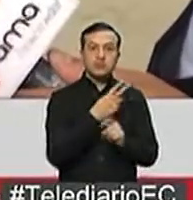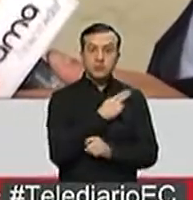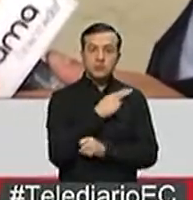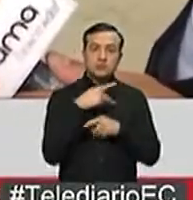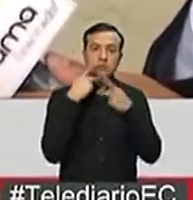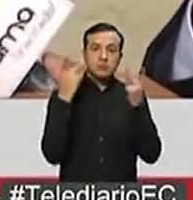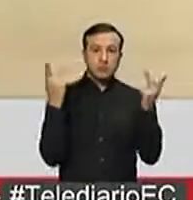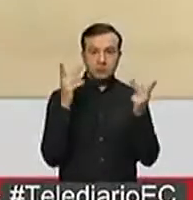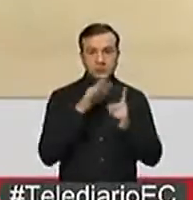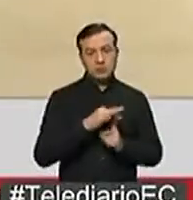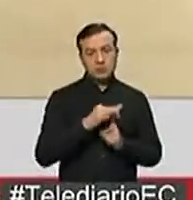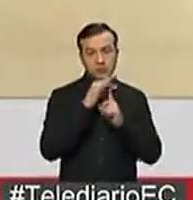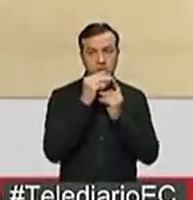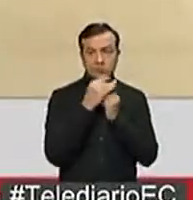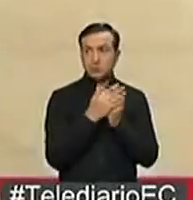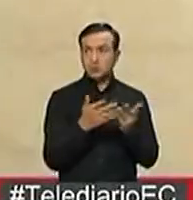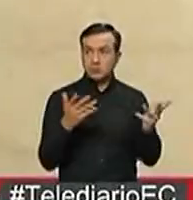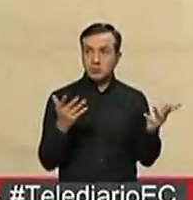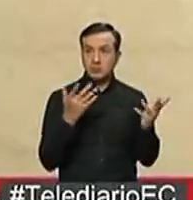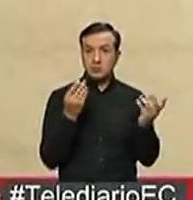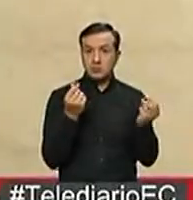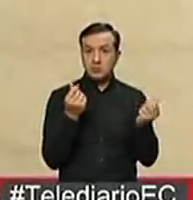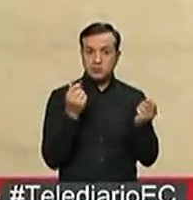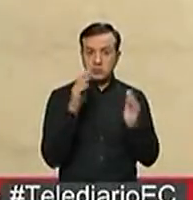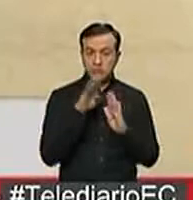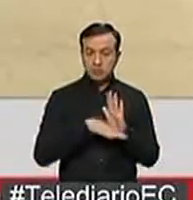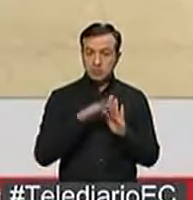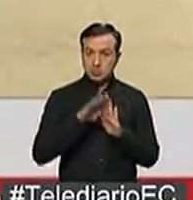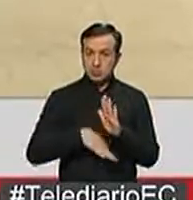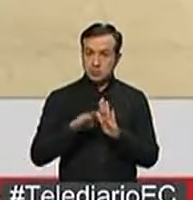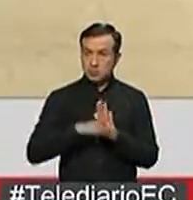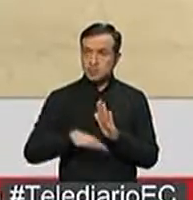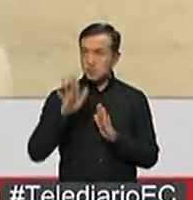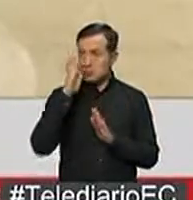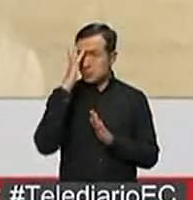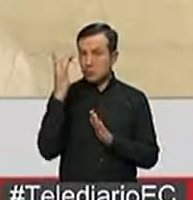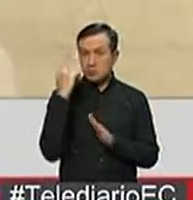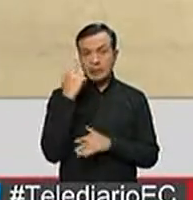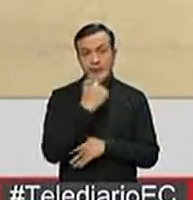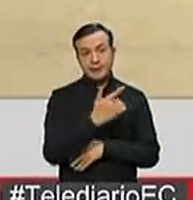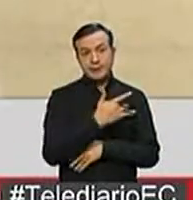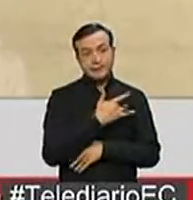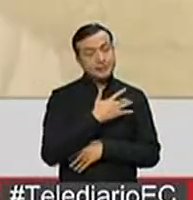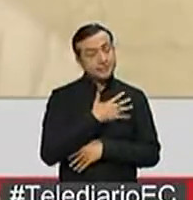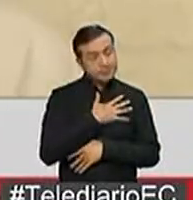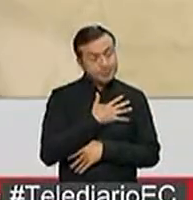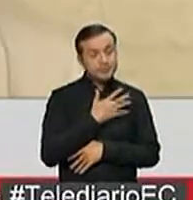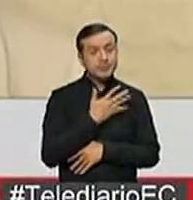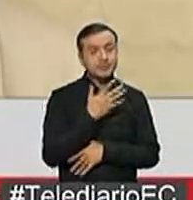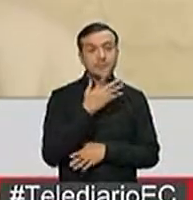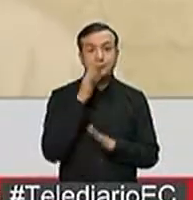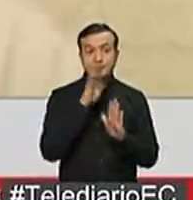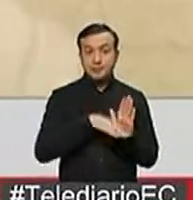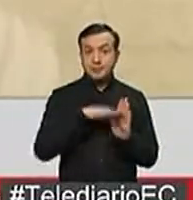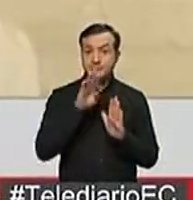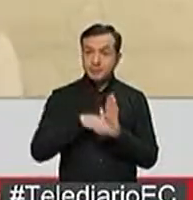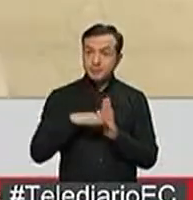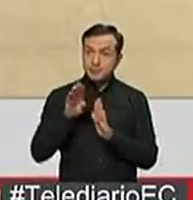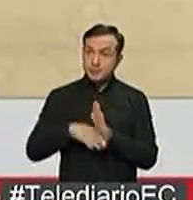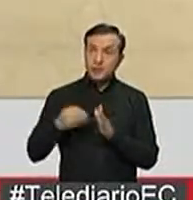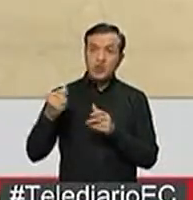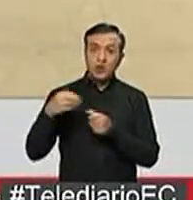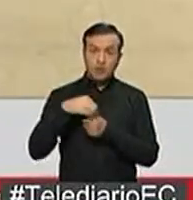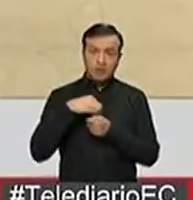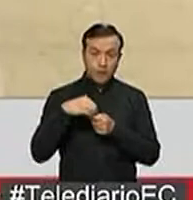públicas emblemáticas. Van a recibir menores ingresos porque lamentablemente también hay una disminución de los